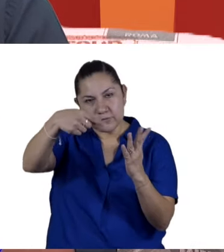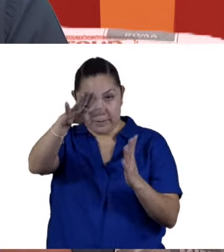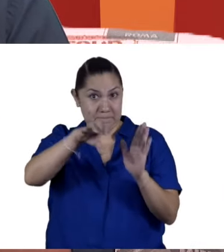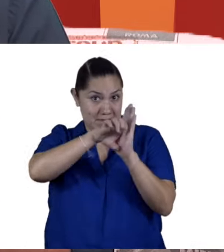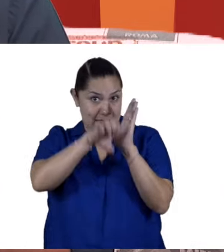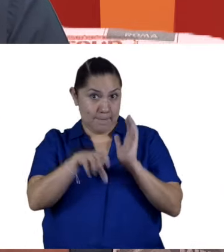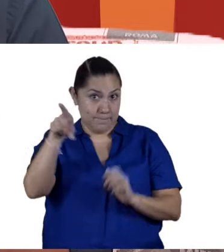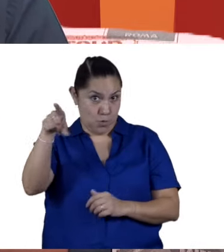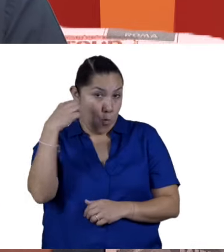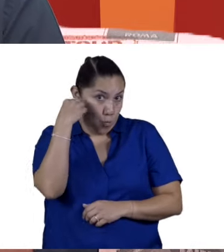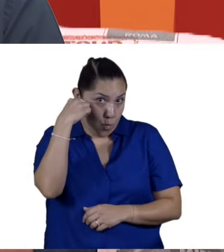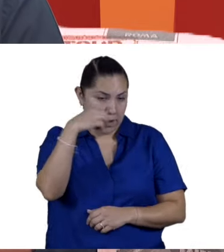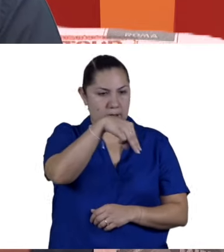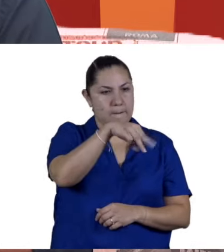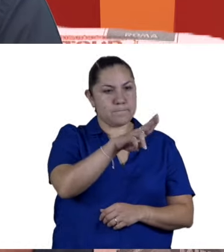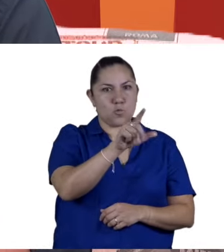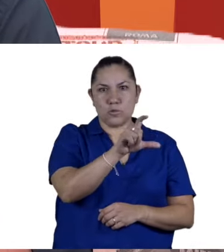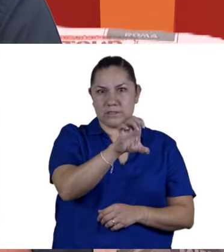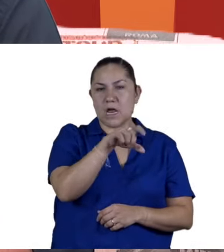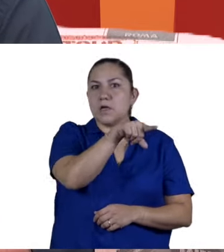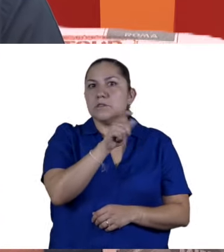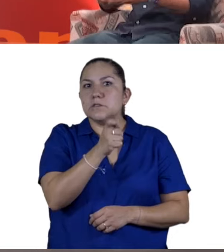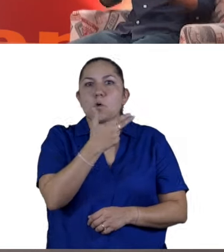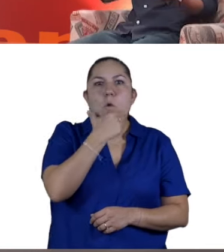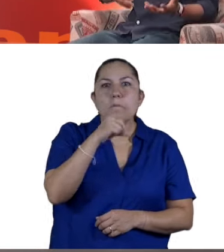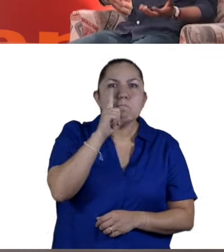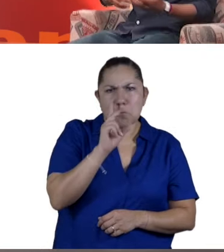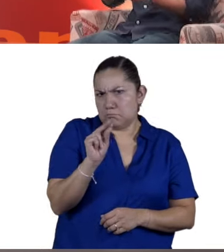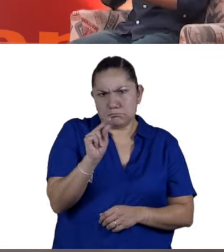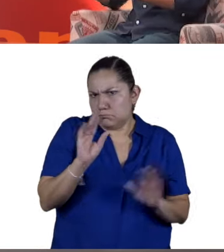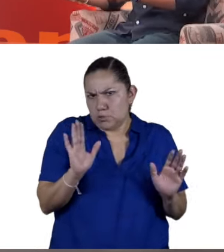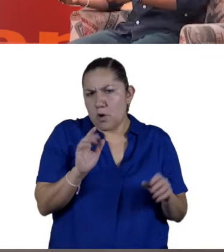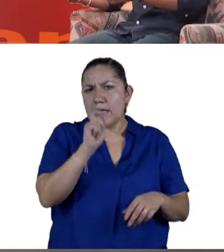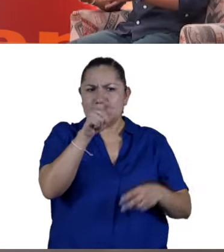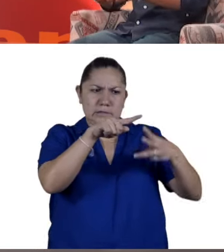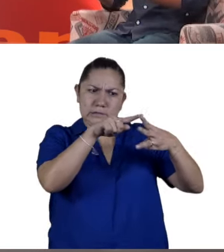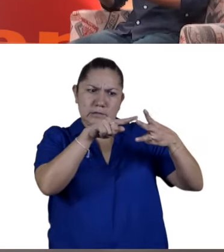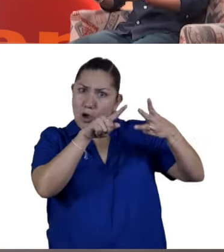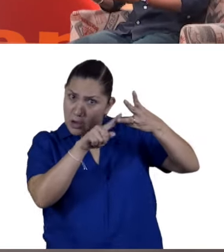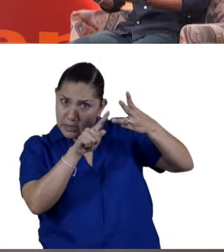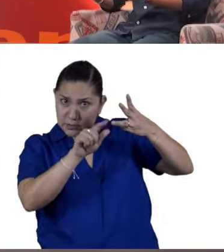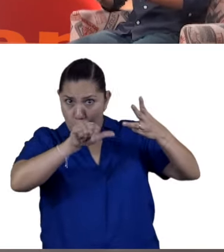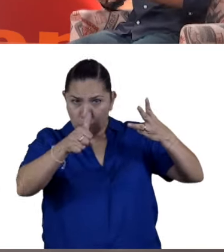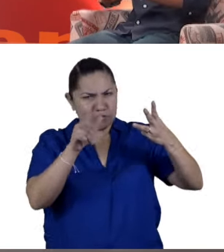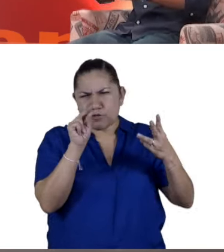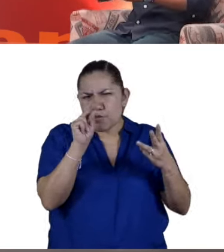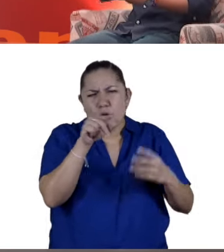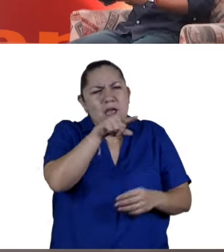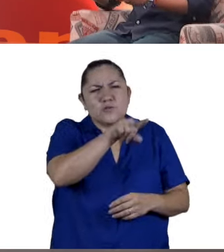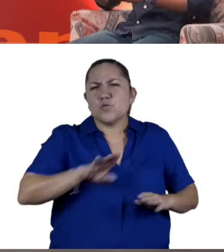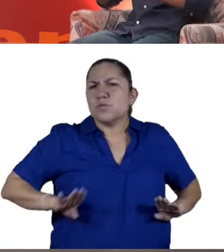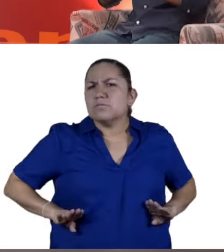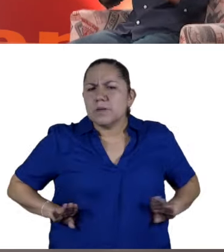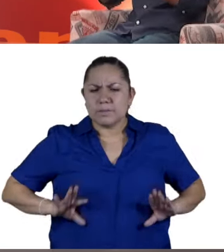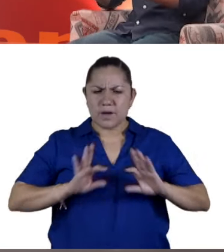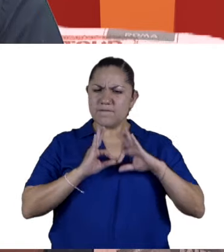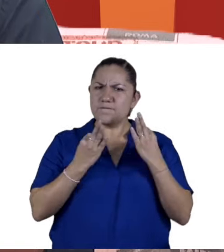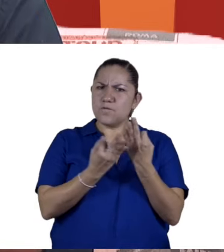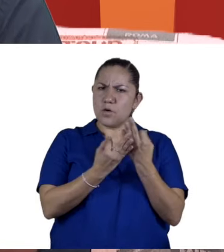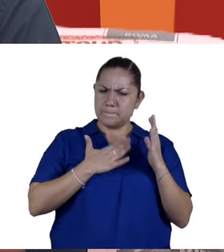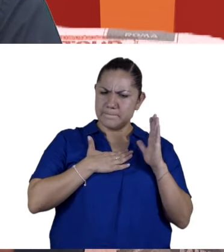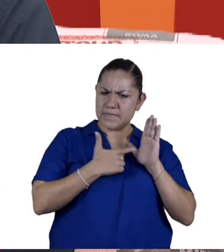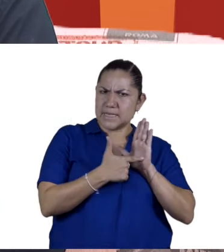por ejemplo, que en Oaxaca existen las personas mushes, que ni son hombres, ni son mujeres, ni es un tercer género. Es otra expresión,